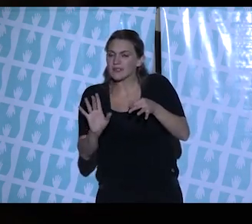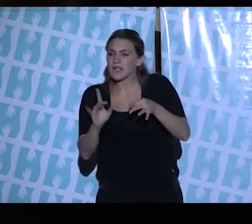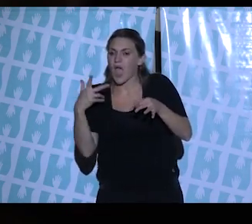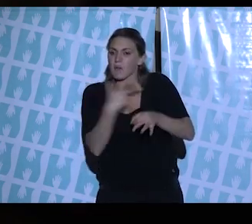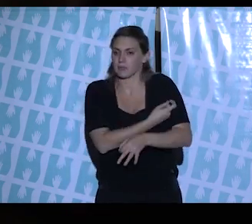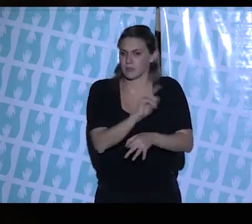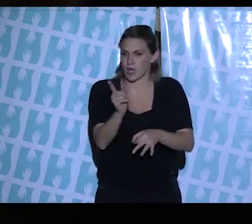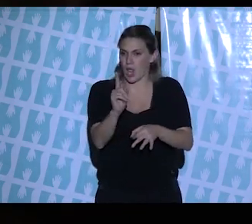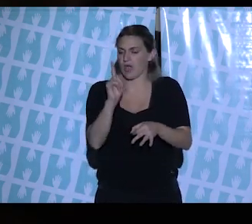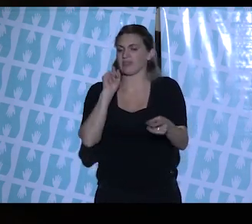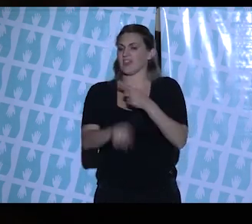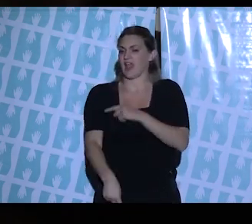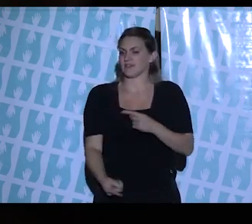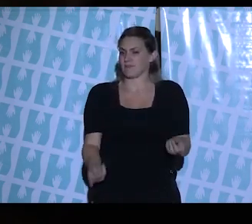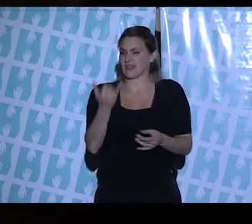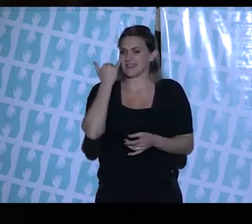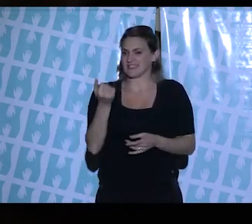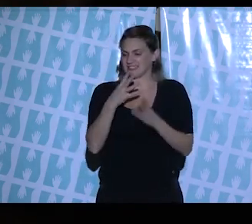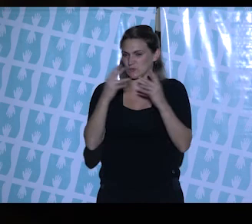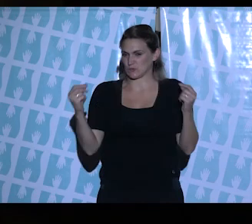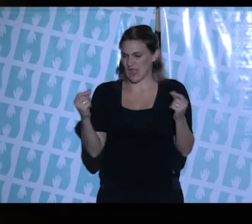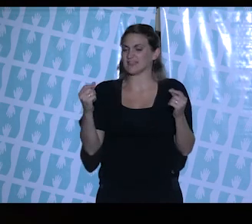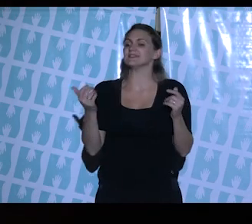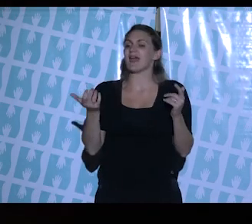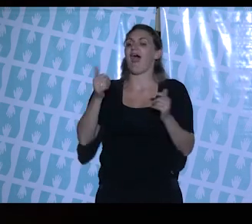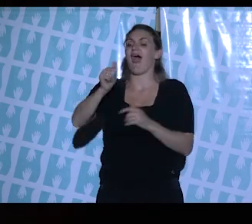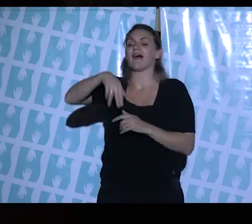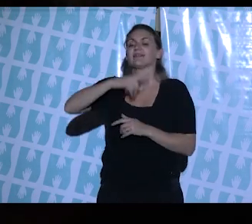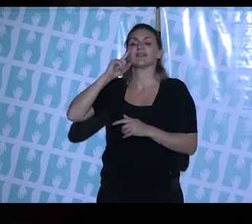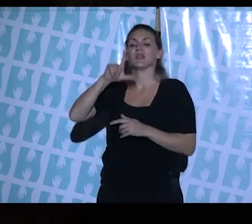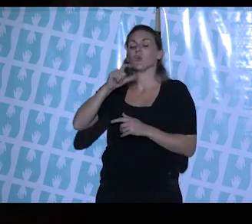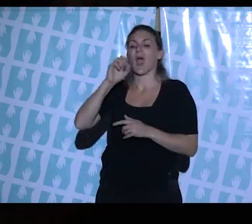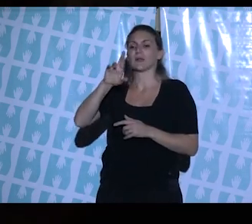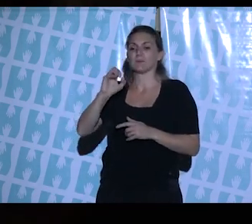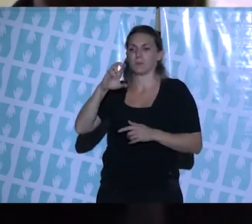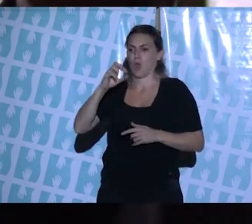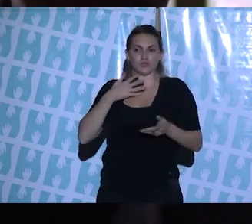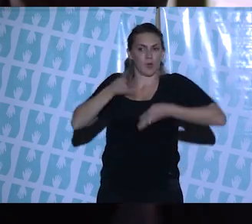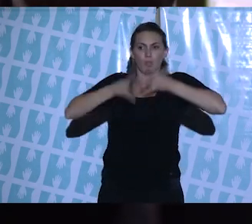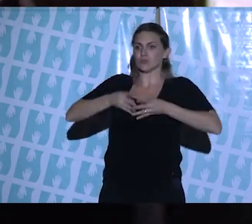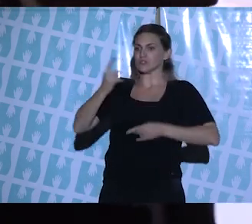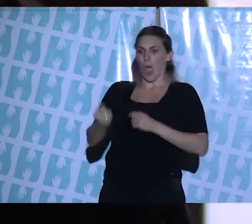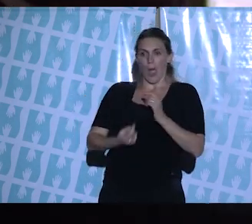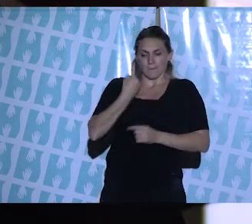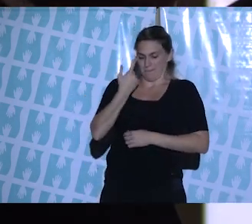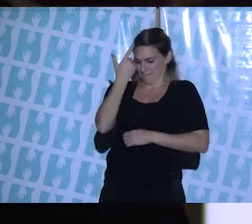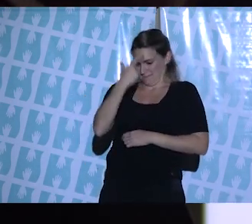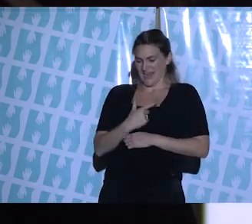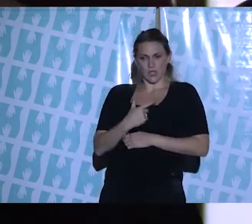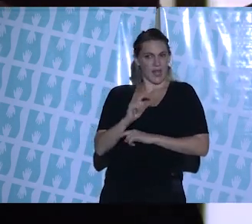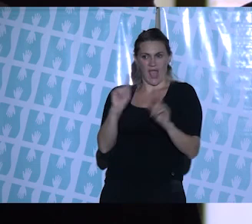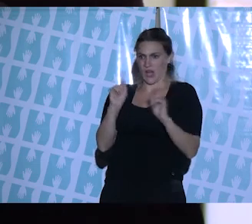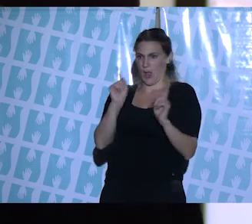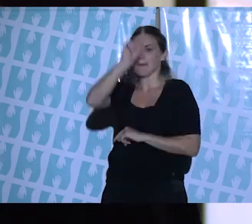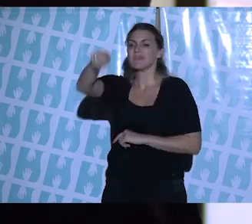inyectamos son los anticuerpos que ya han sido generados en el laboratorio experimentalmente. Ya hay 4